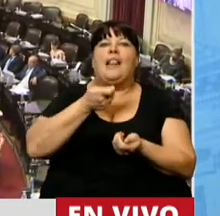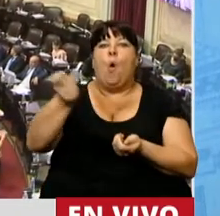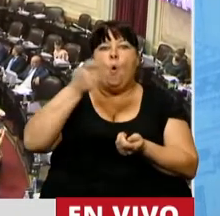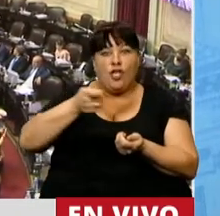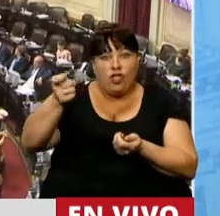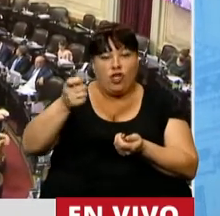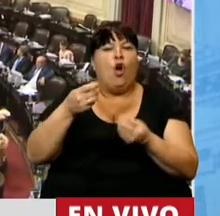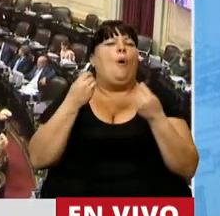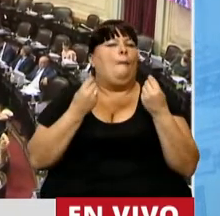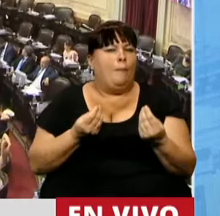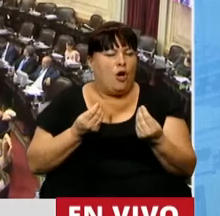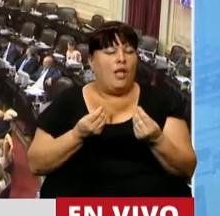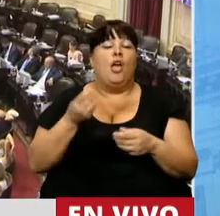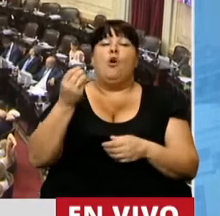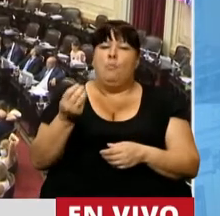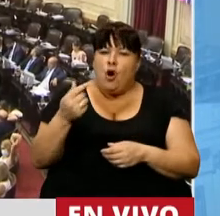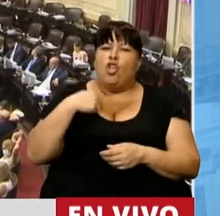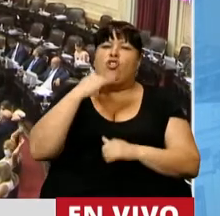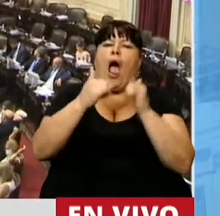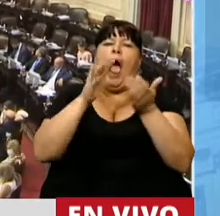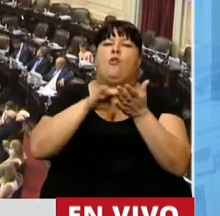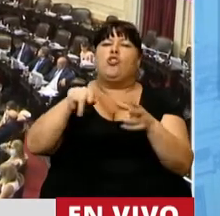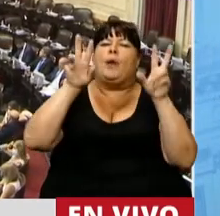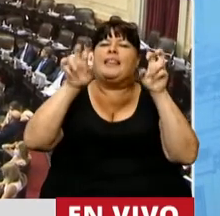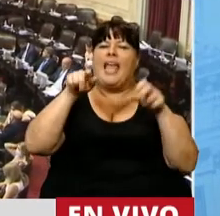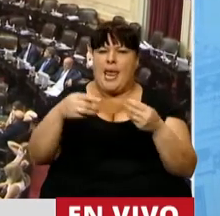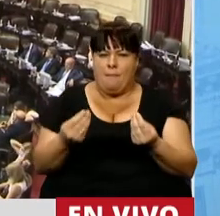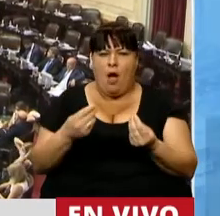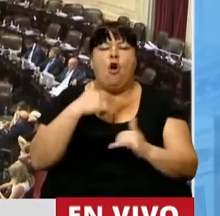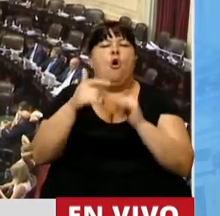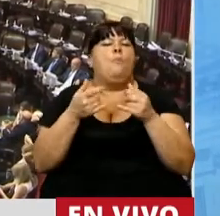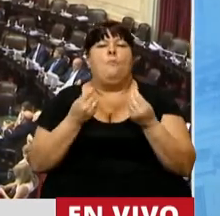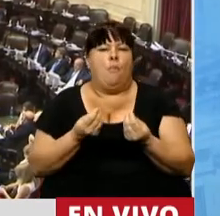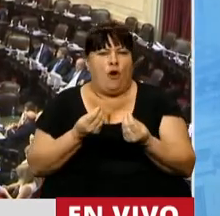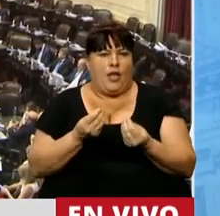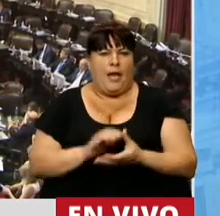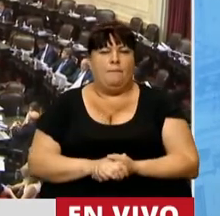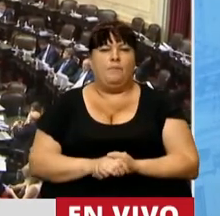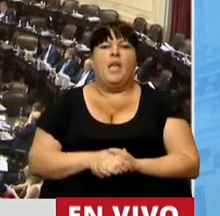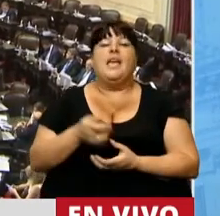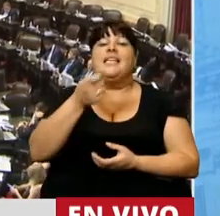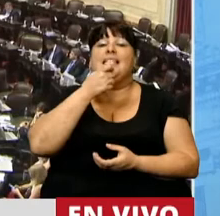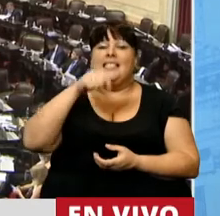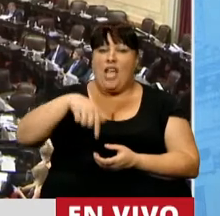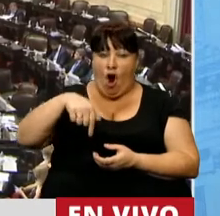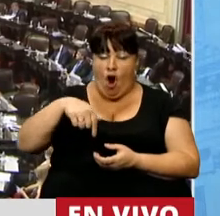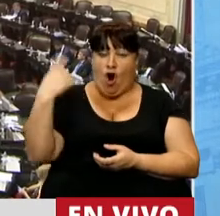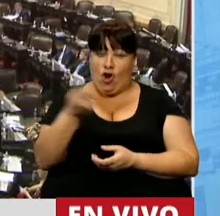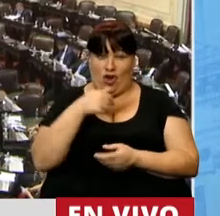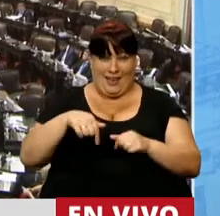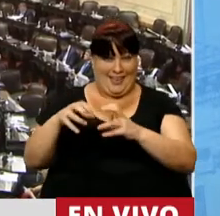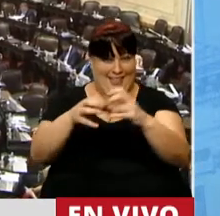y por qué porque yo traigo a colación esto porque lo estoy diciendo porque si lo que hoy acá estamos